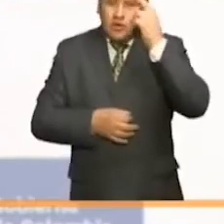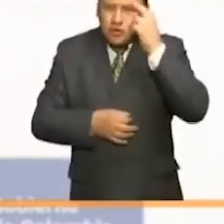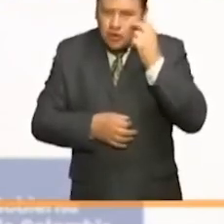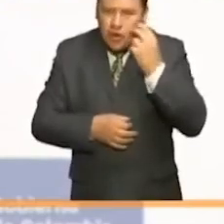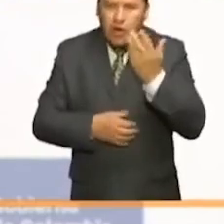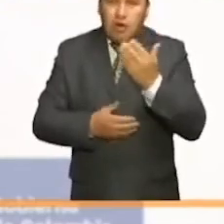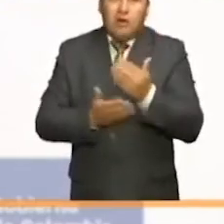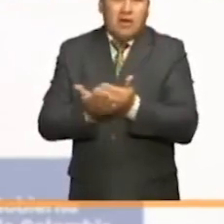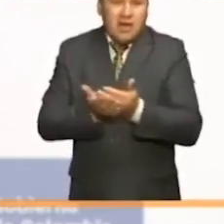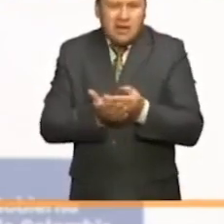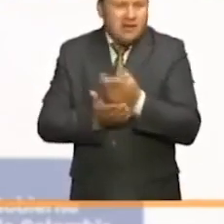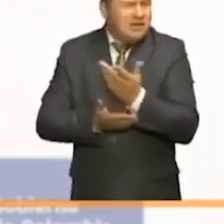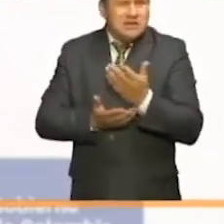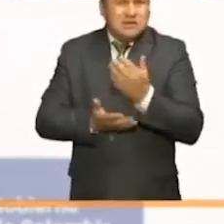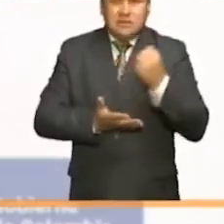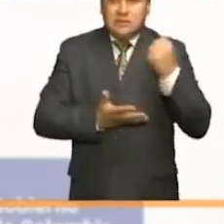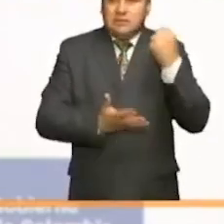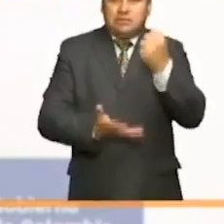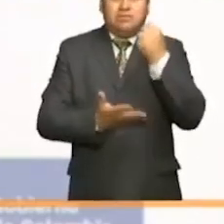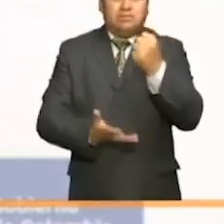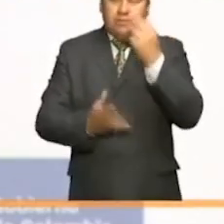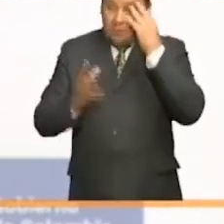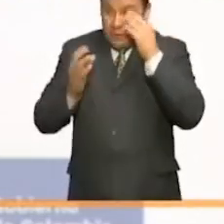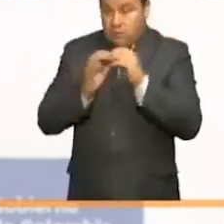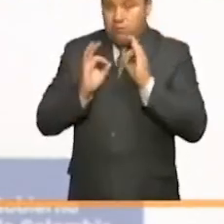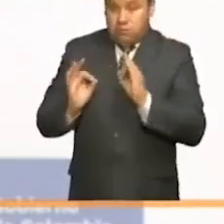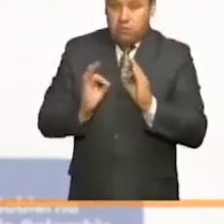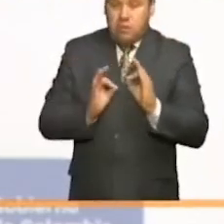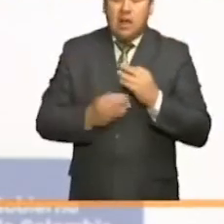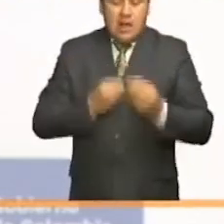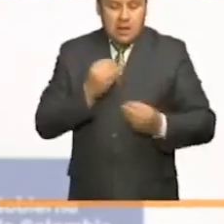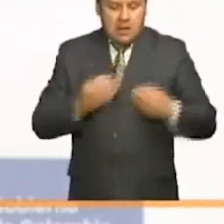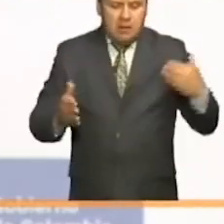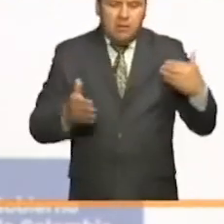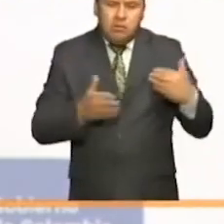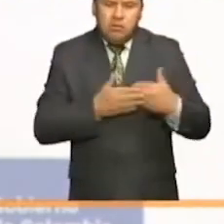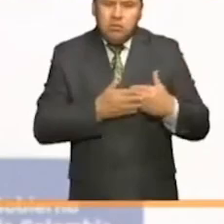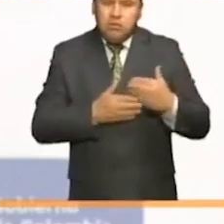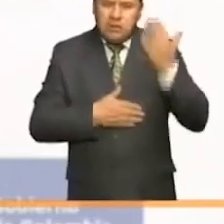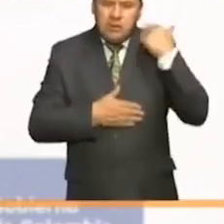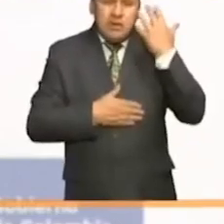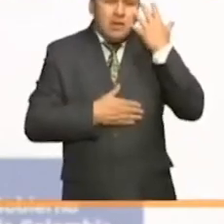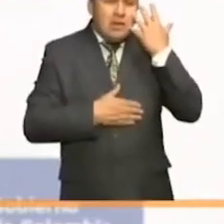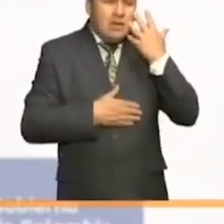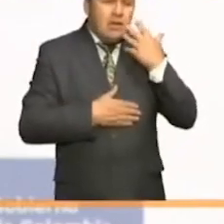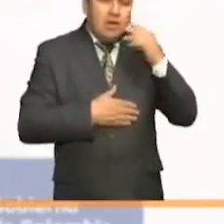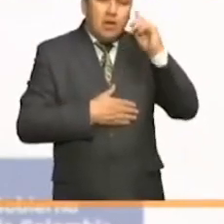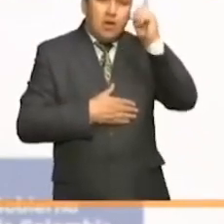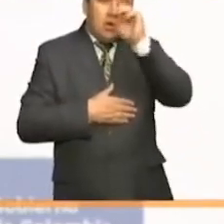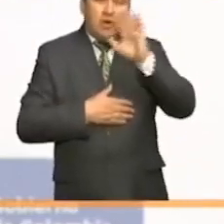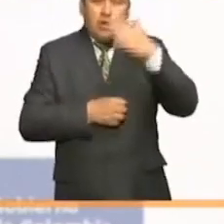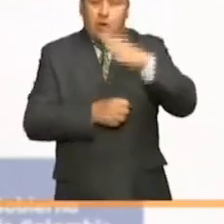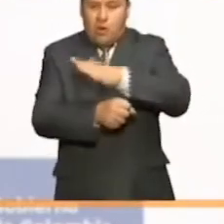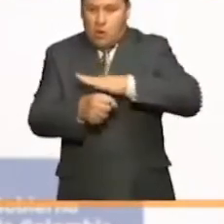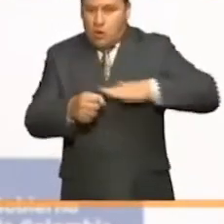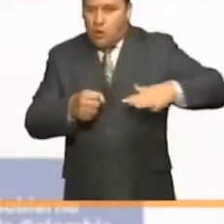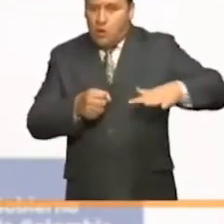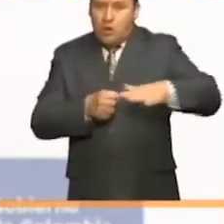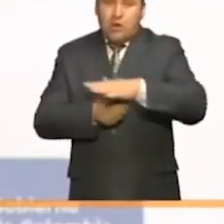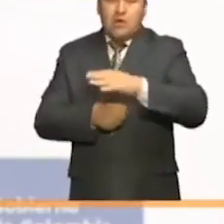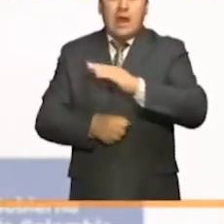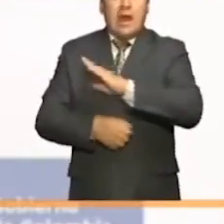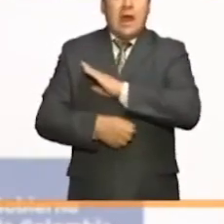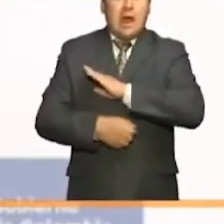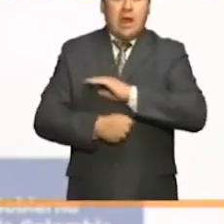en quito por supuesto que lo haremos de manera coordinada como él mismo de hecho por ejemplo hace un par de días con el gobernador con la